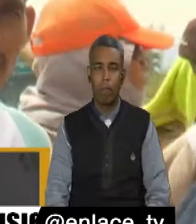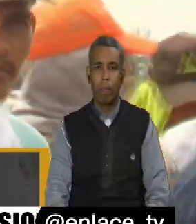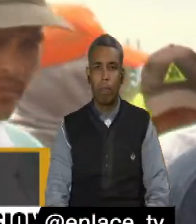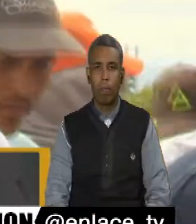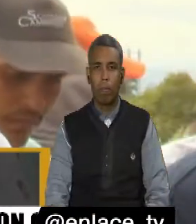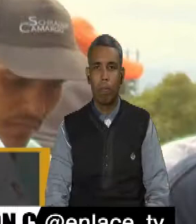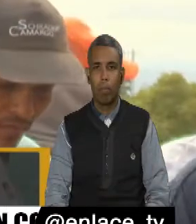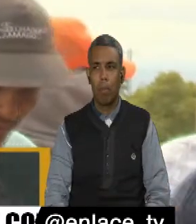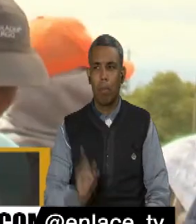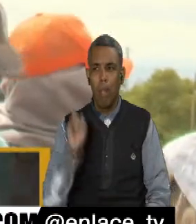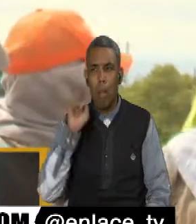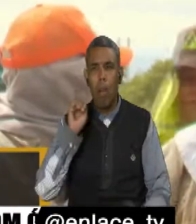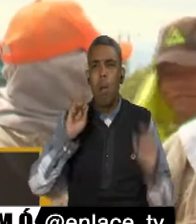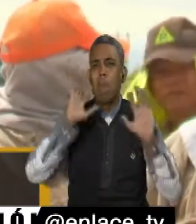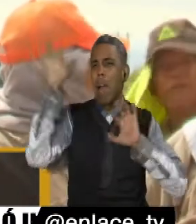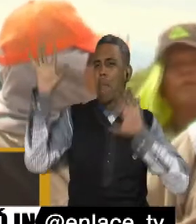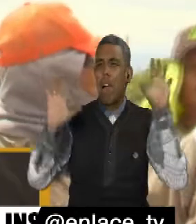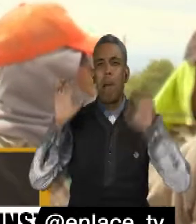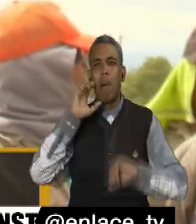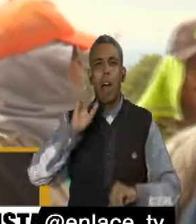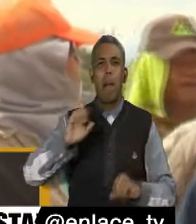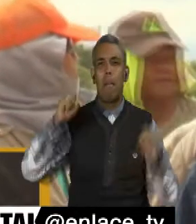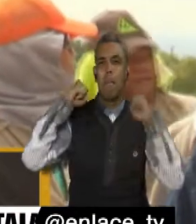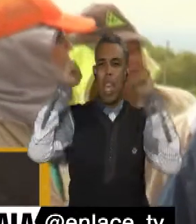hablando sobre este pronunciamiento que ha hecho.